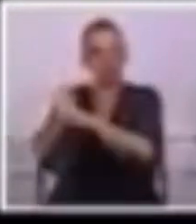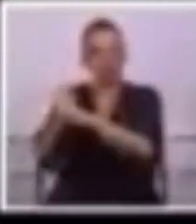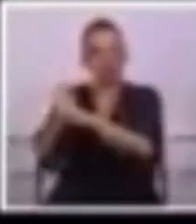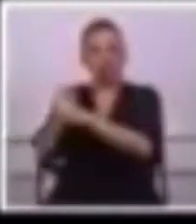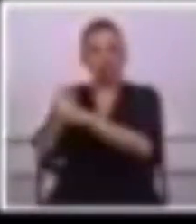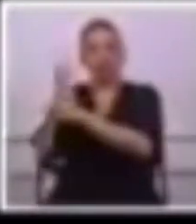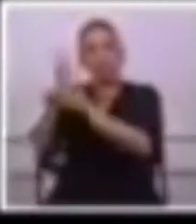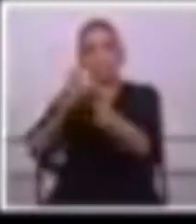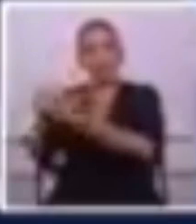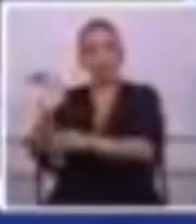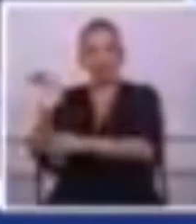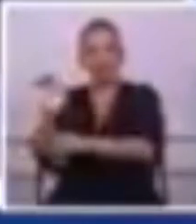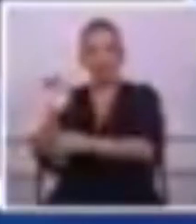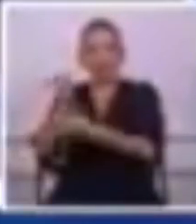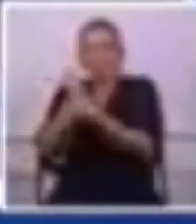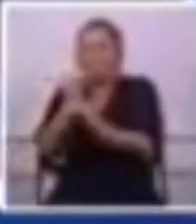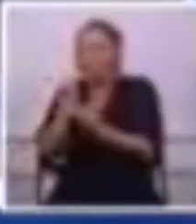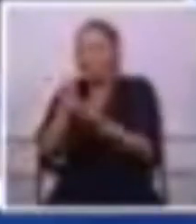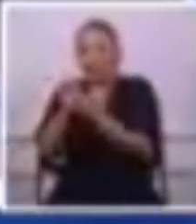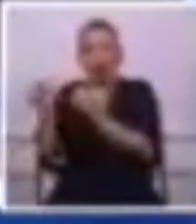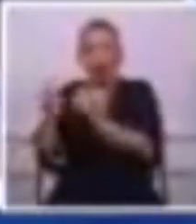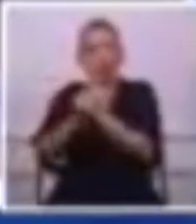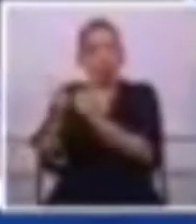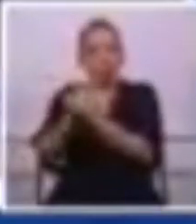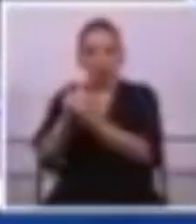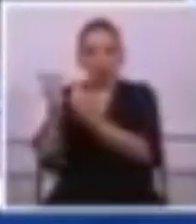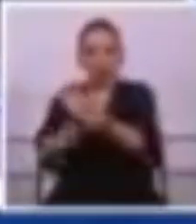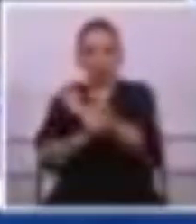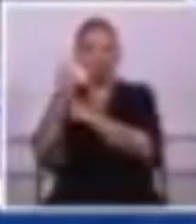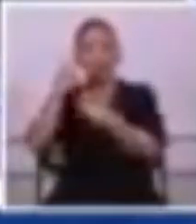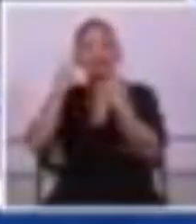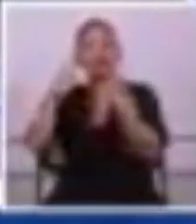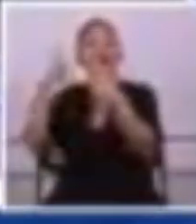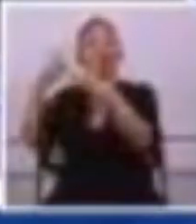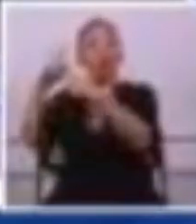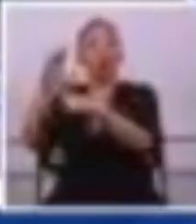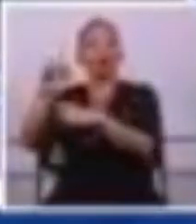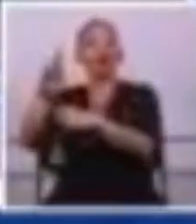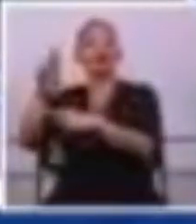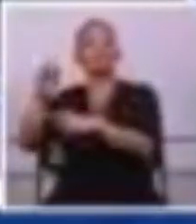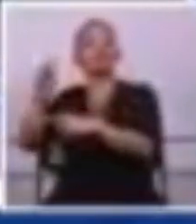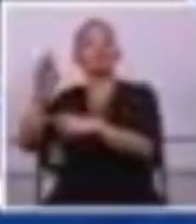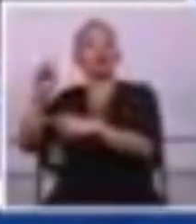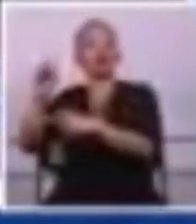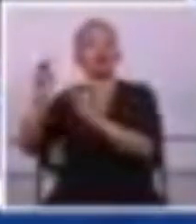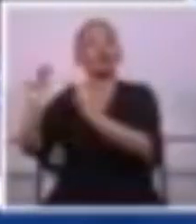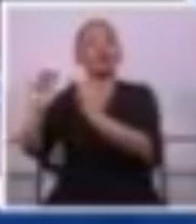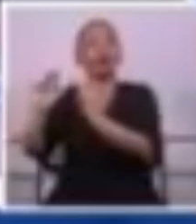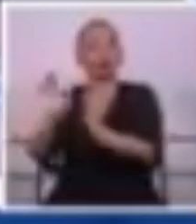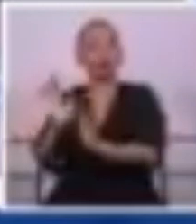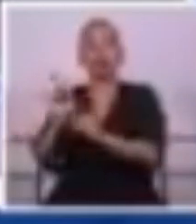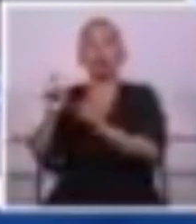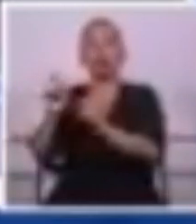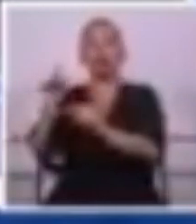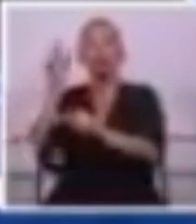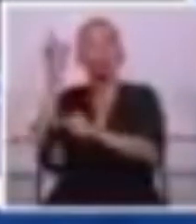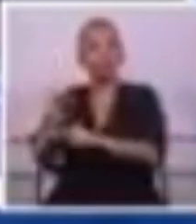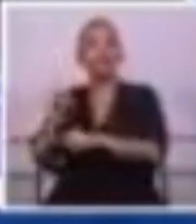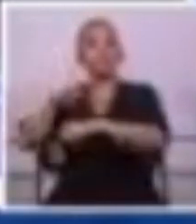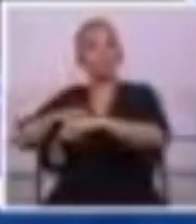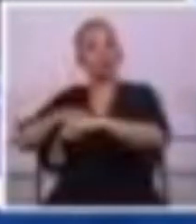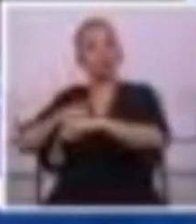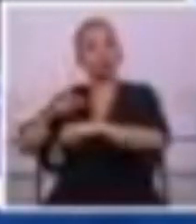matriz energética sin afectar la competitividad del país para lograr la carbono neutralidad y cuál cree usted que sea el